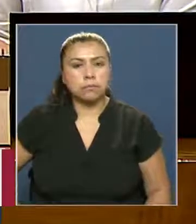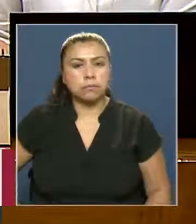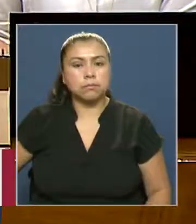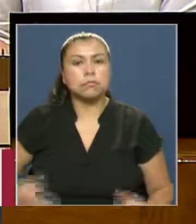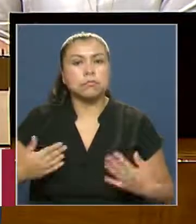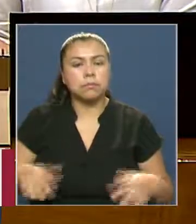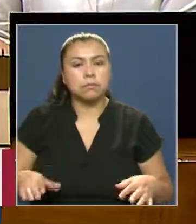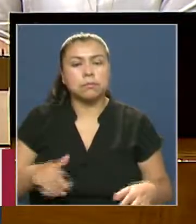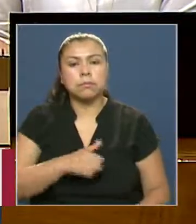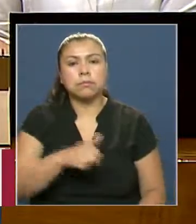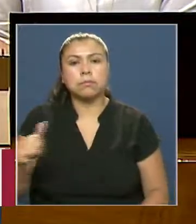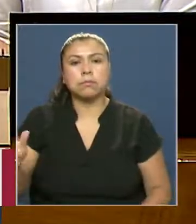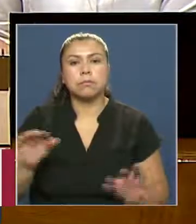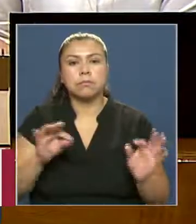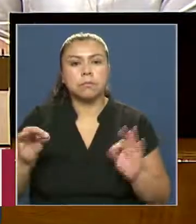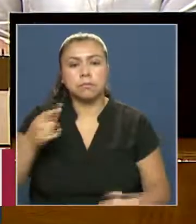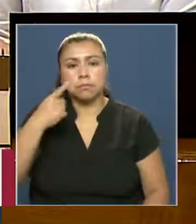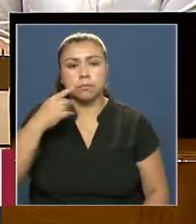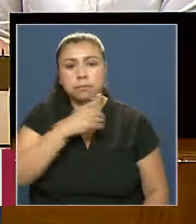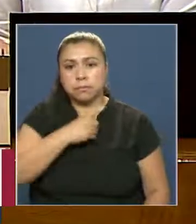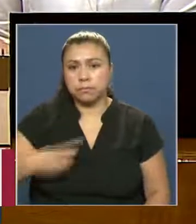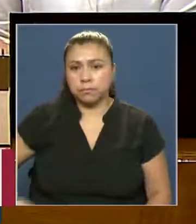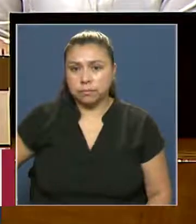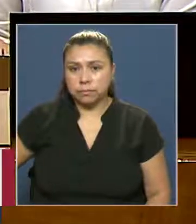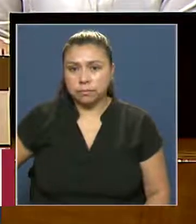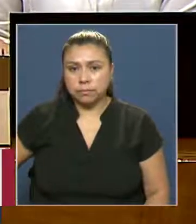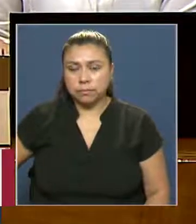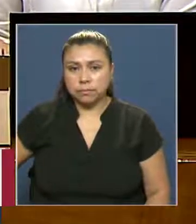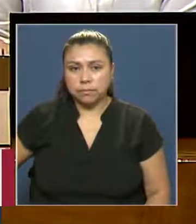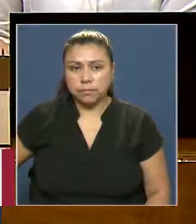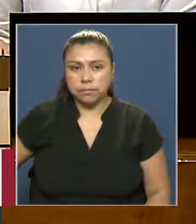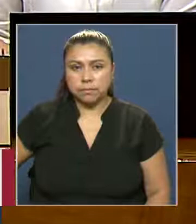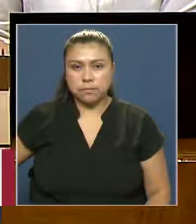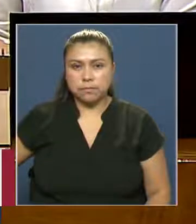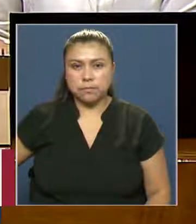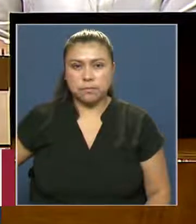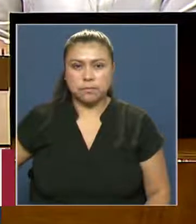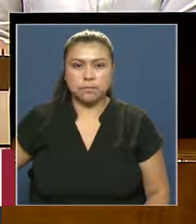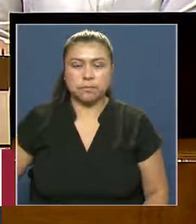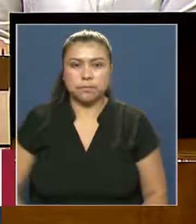Han votado todas las señoras y señores diputados.